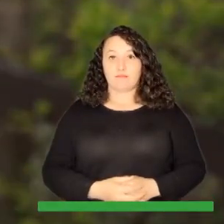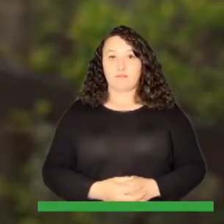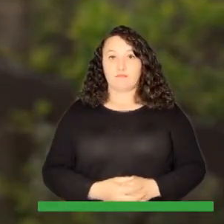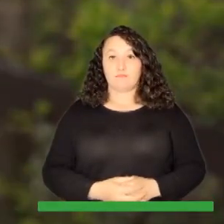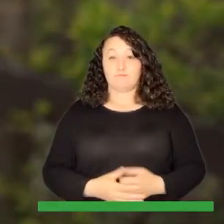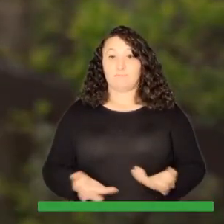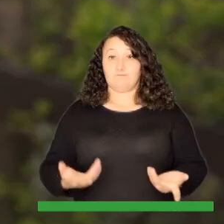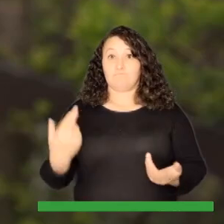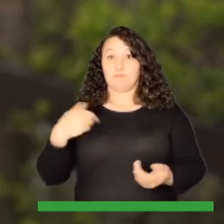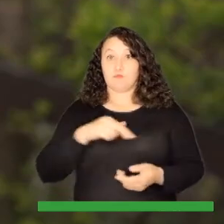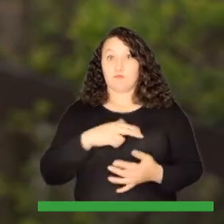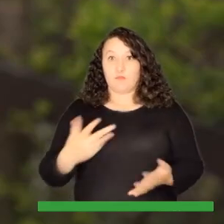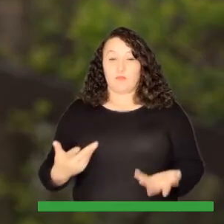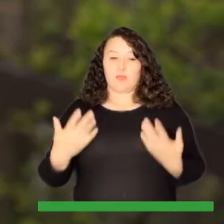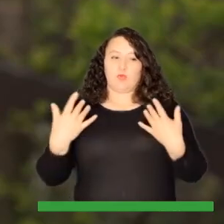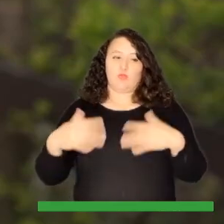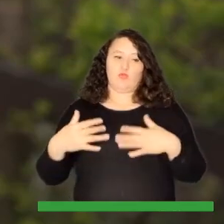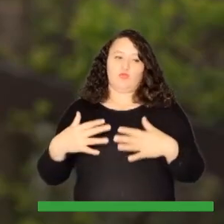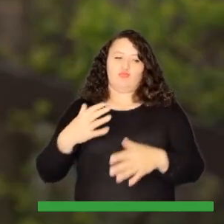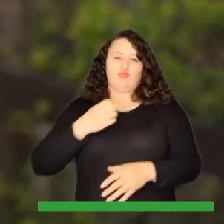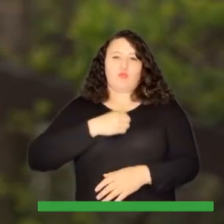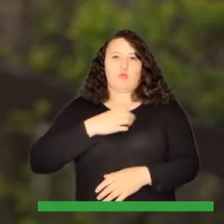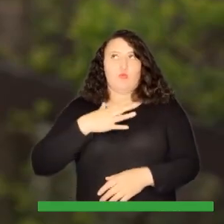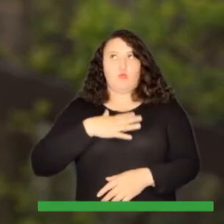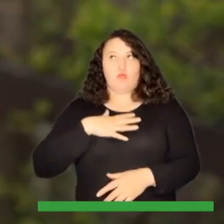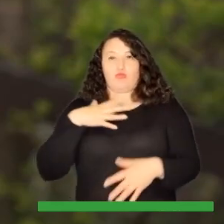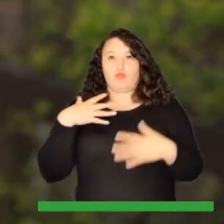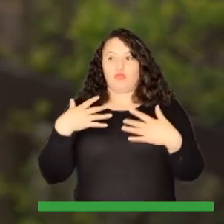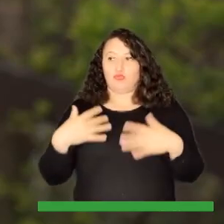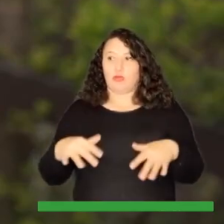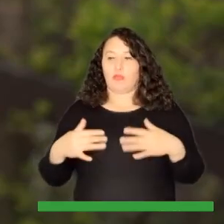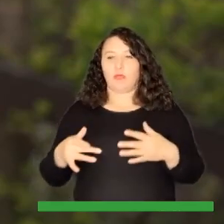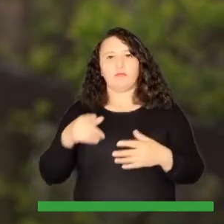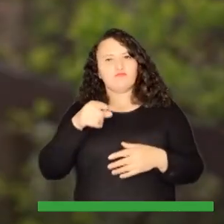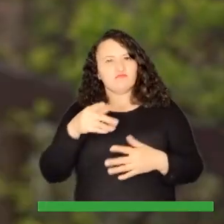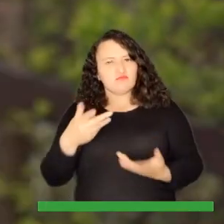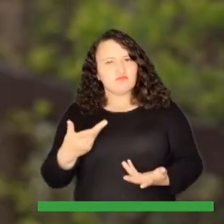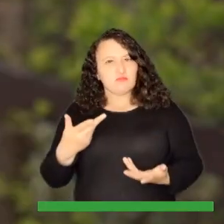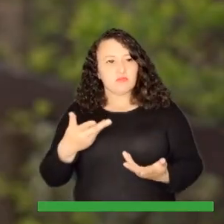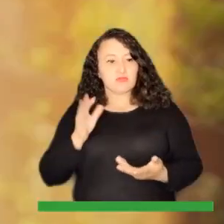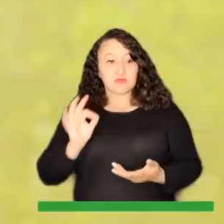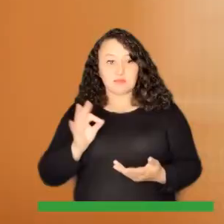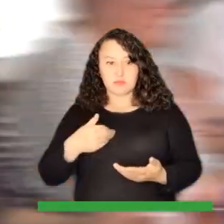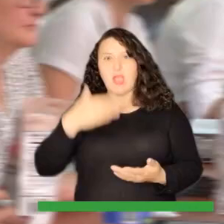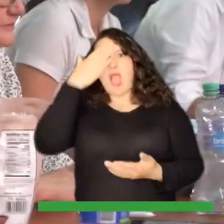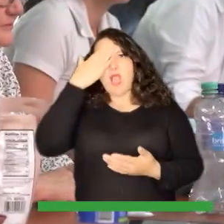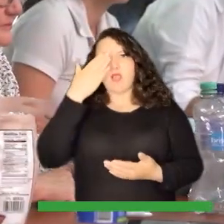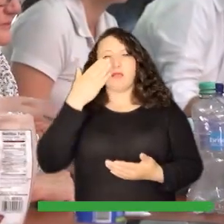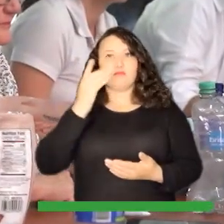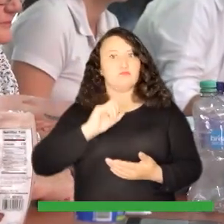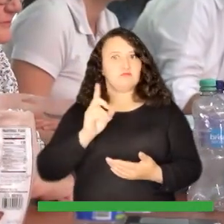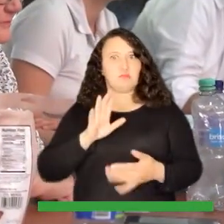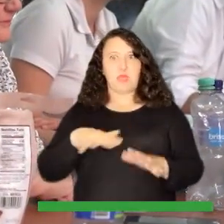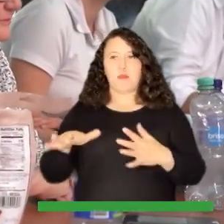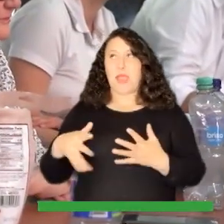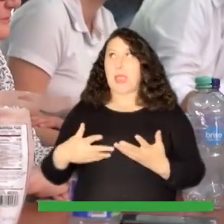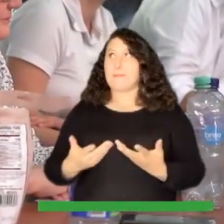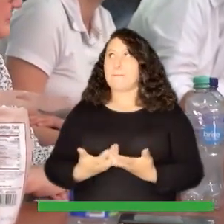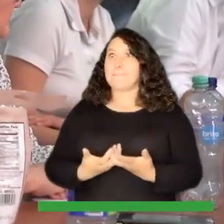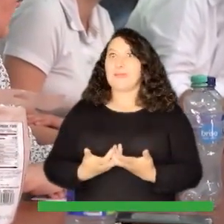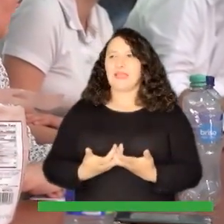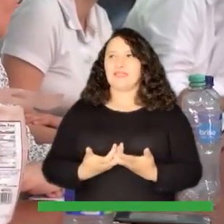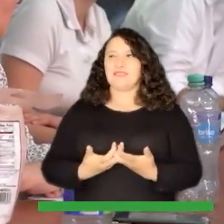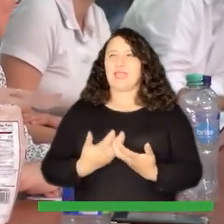una ventana de oportunidad porque no todas las veces sabemos qué debemos hacer. Y estos espacios